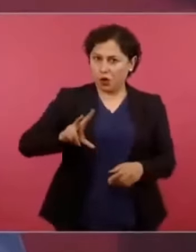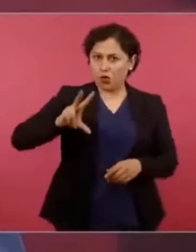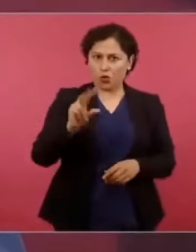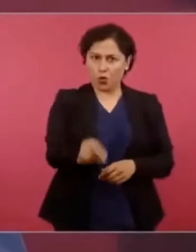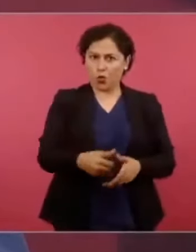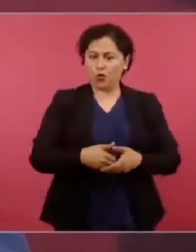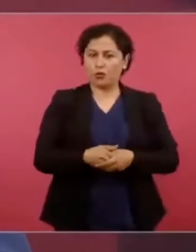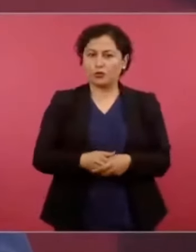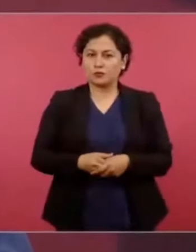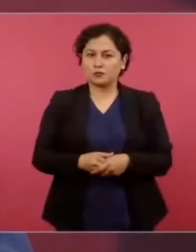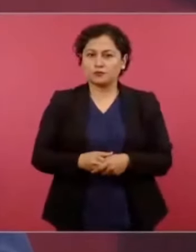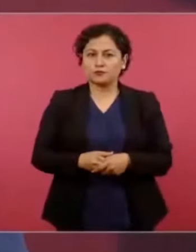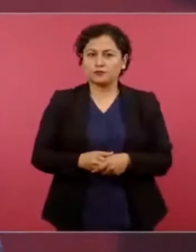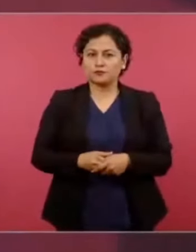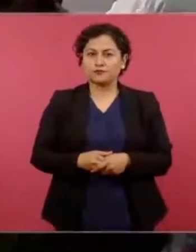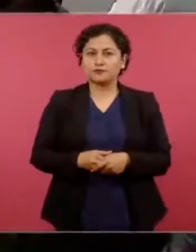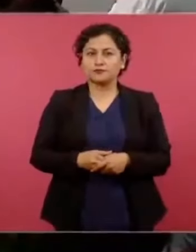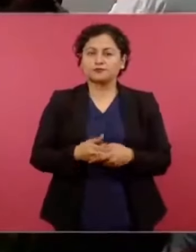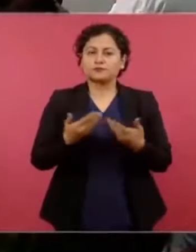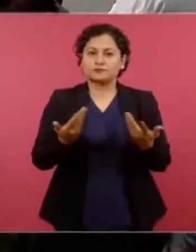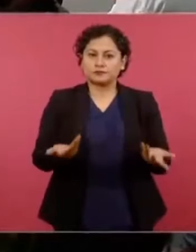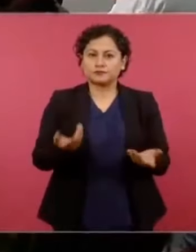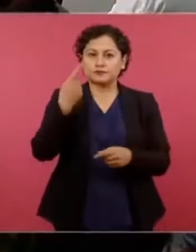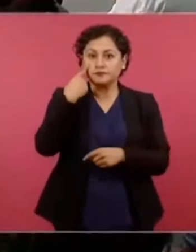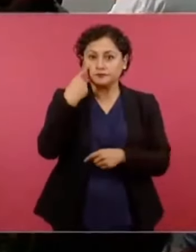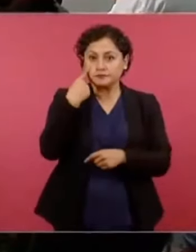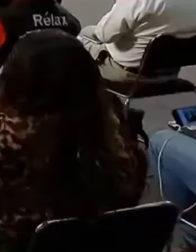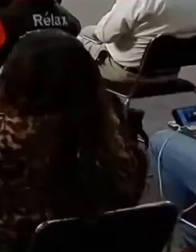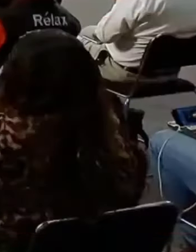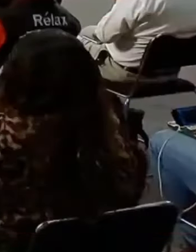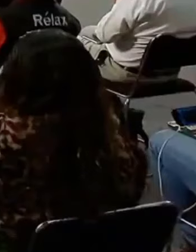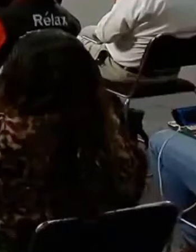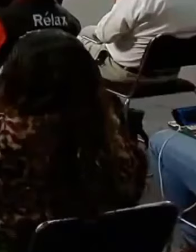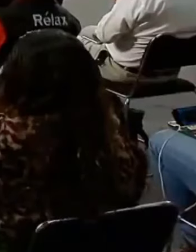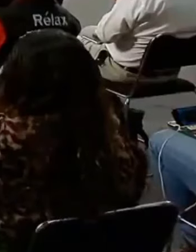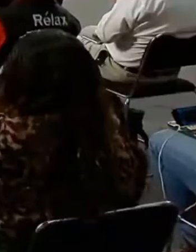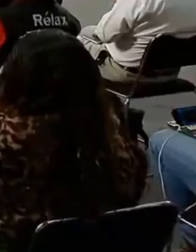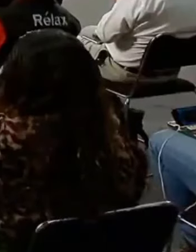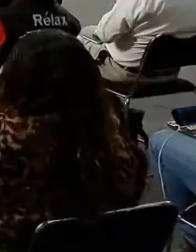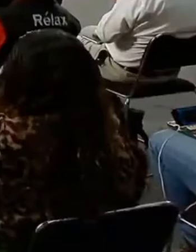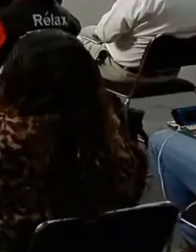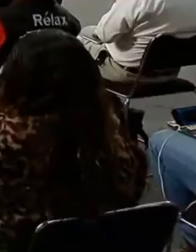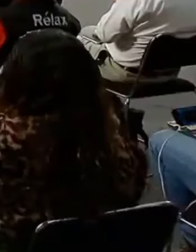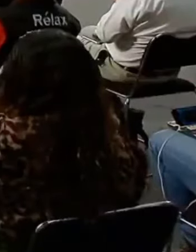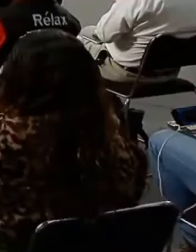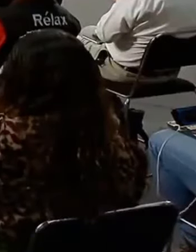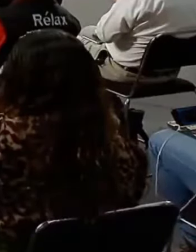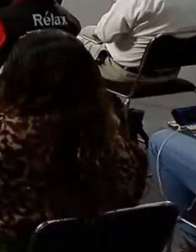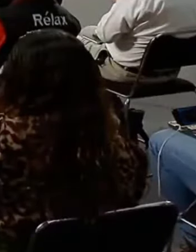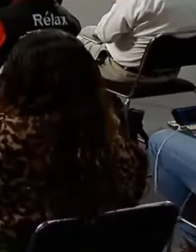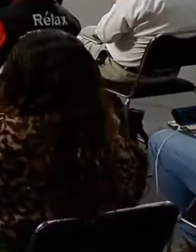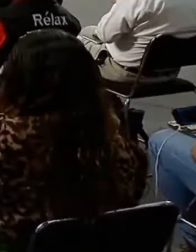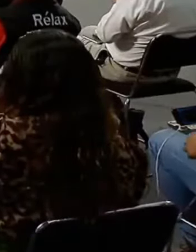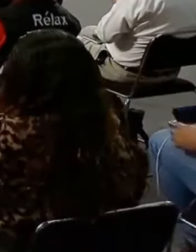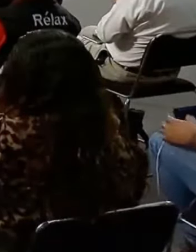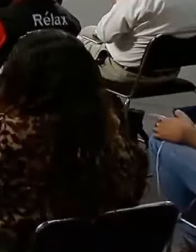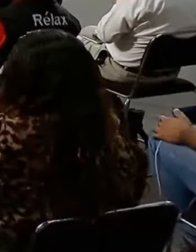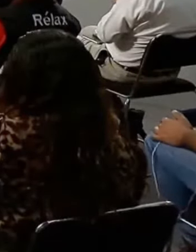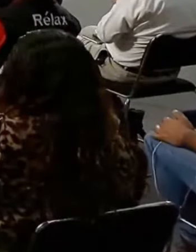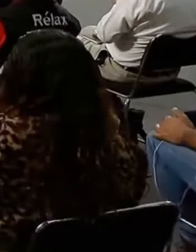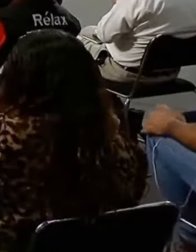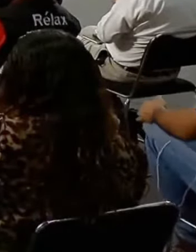bueno Pues resulta que me informa el director de Pemex Presenta